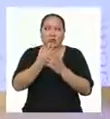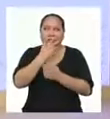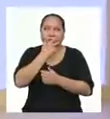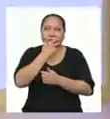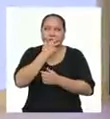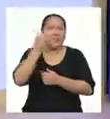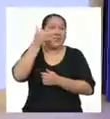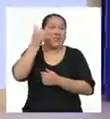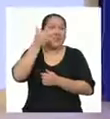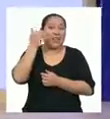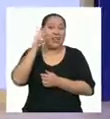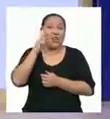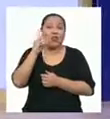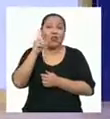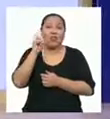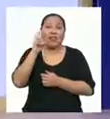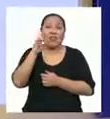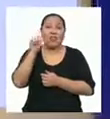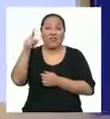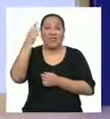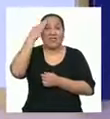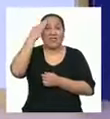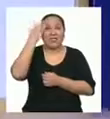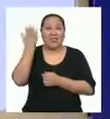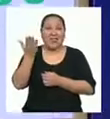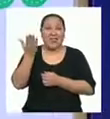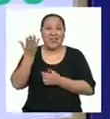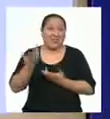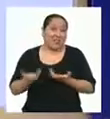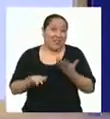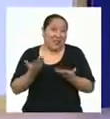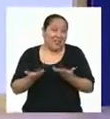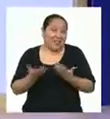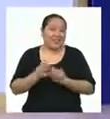hacemos una llamadita a Rodrigo para ver si sabe?